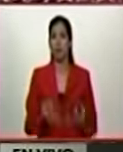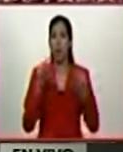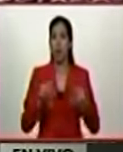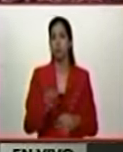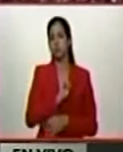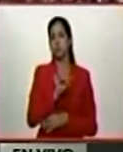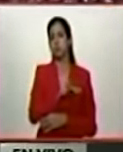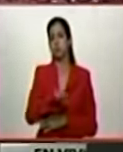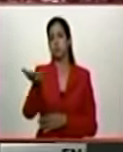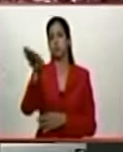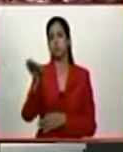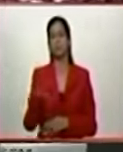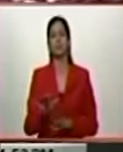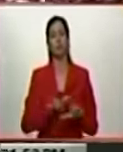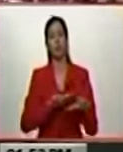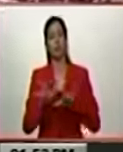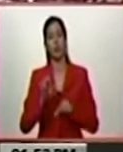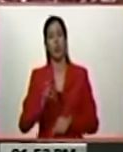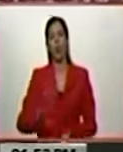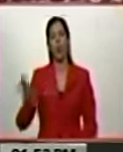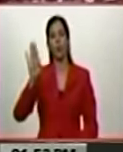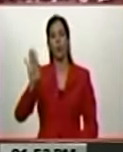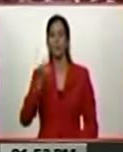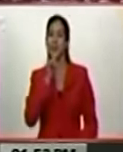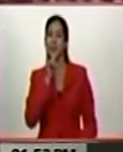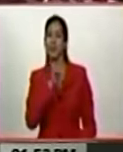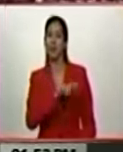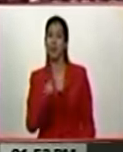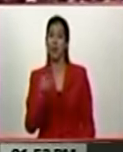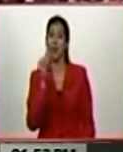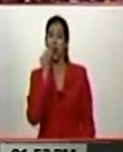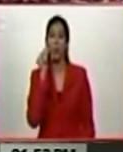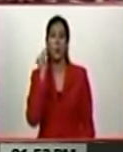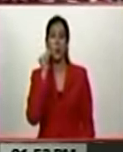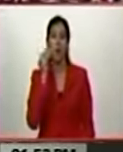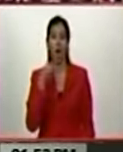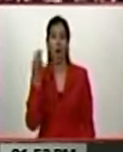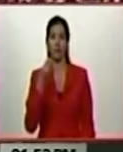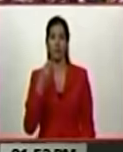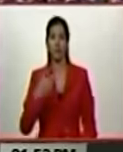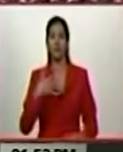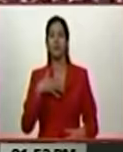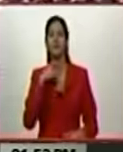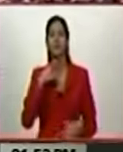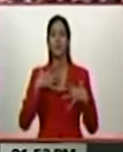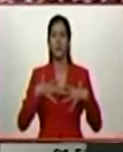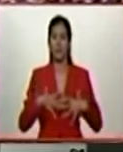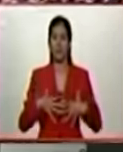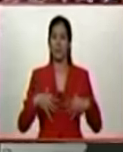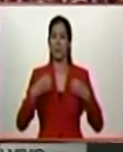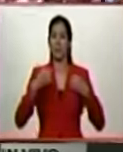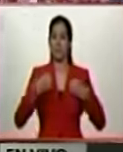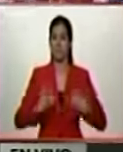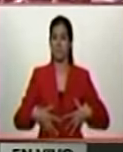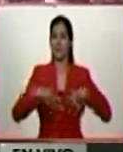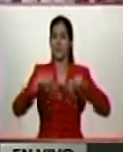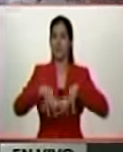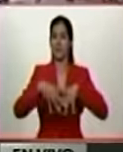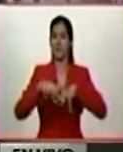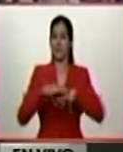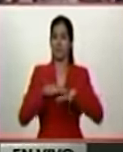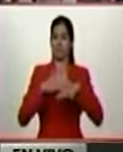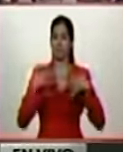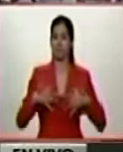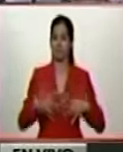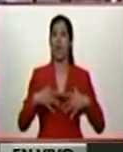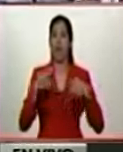aquí, bueno, dejamos juramentados a los muchachos y muchachas de la Milicia Nacional Bolivariana y de los cuerpos de bomberos voluntarios